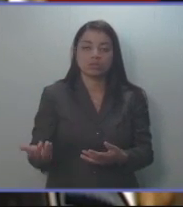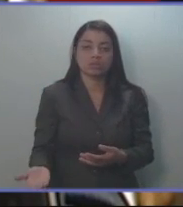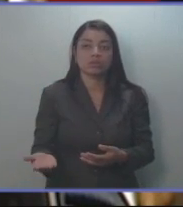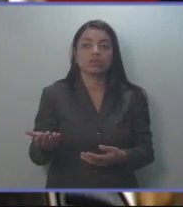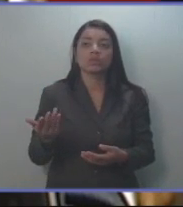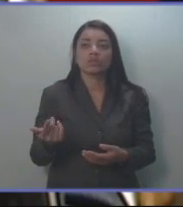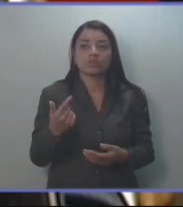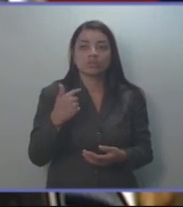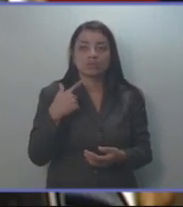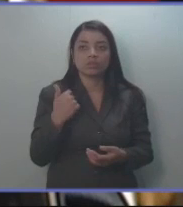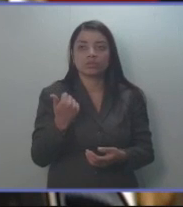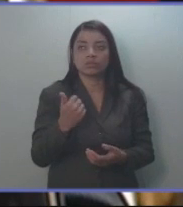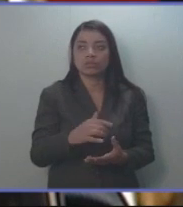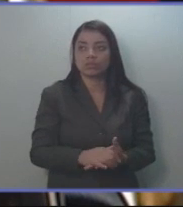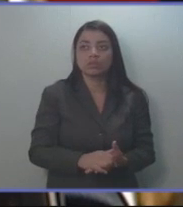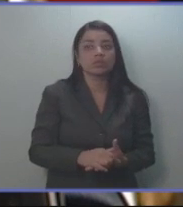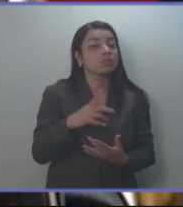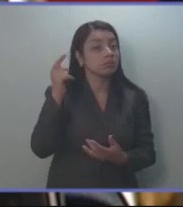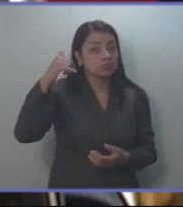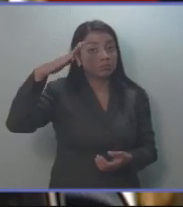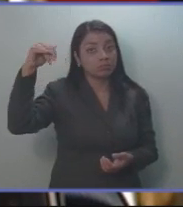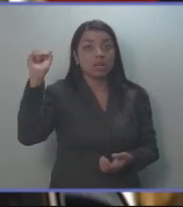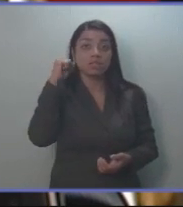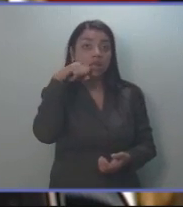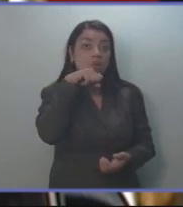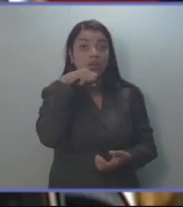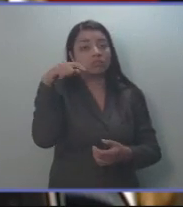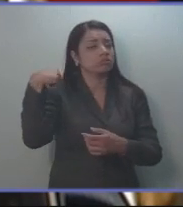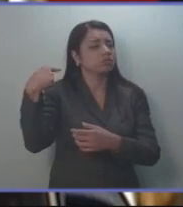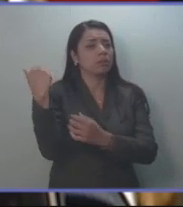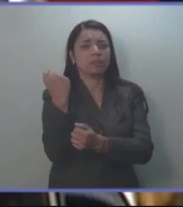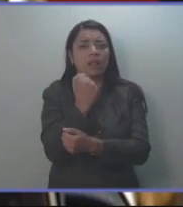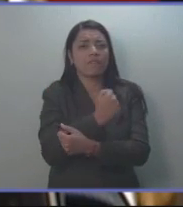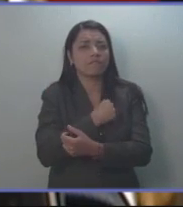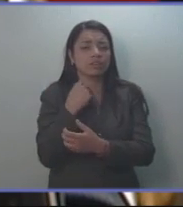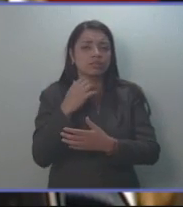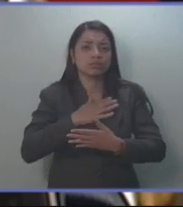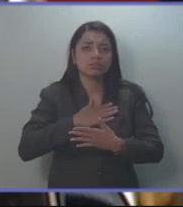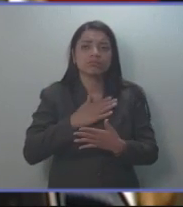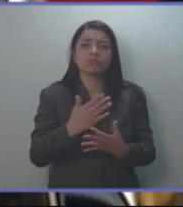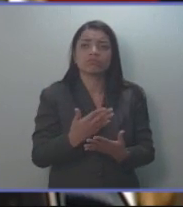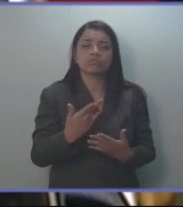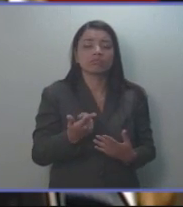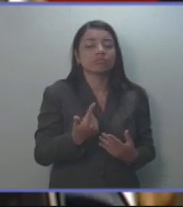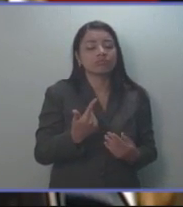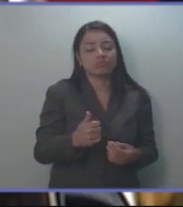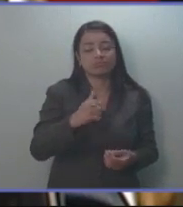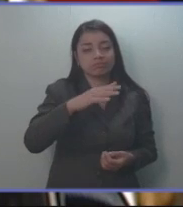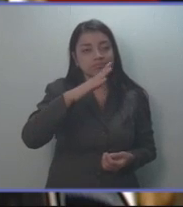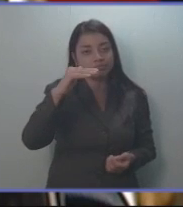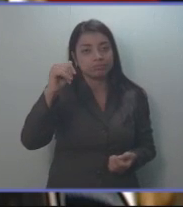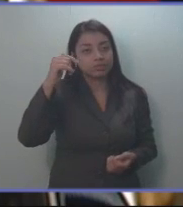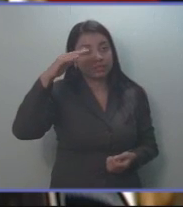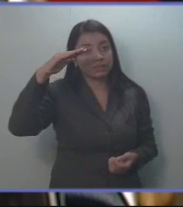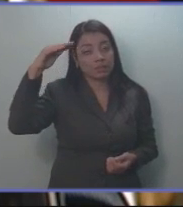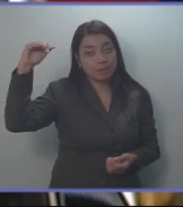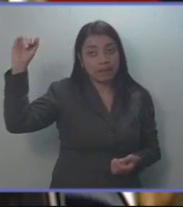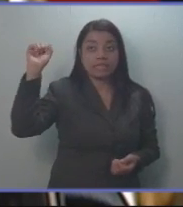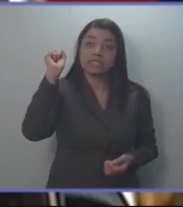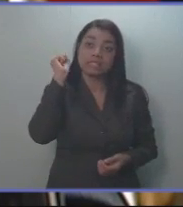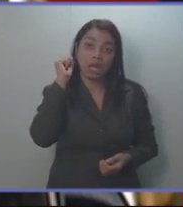una demostración siempre de mucho afecto para el pueblo salvadoreño, la hermana República de Taiwán nos había